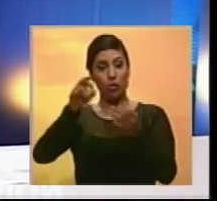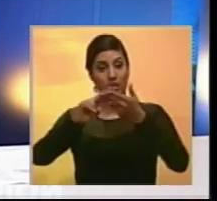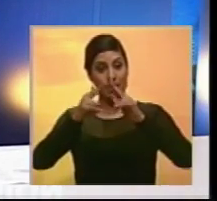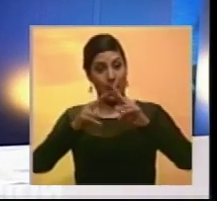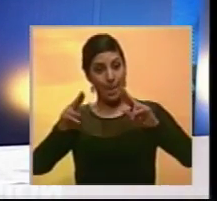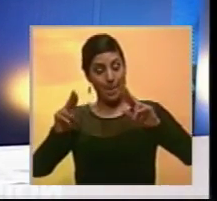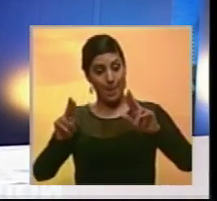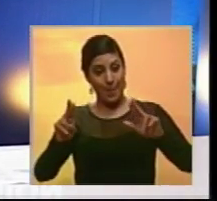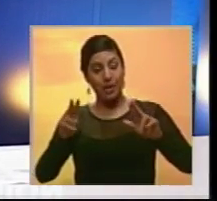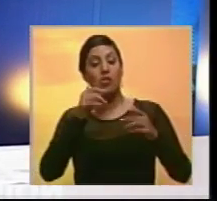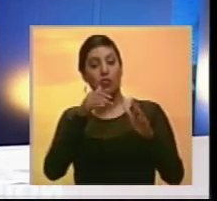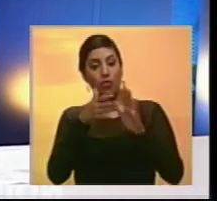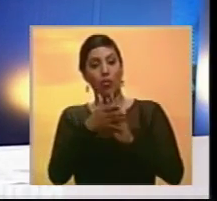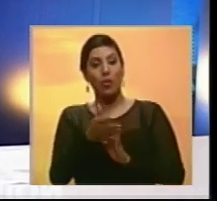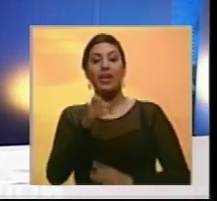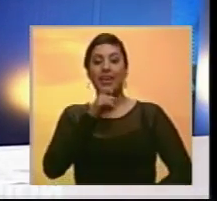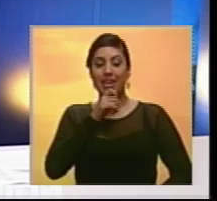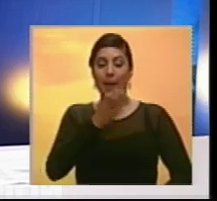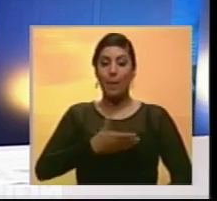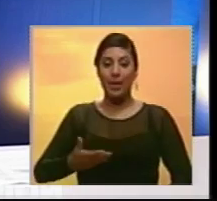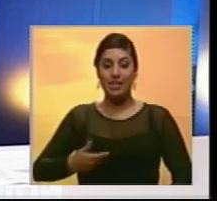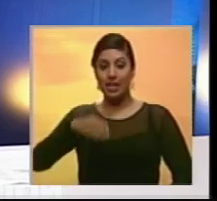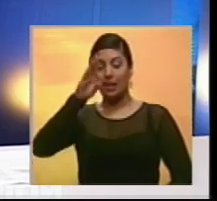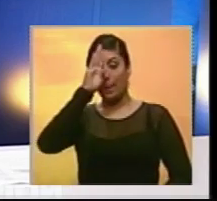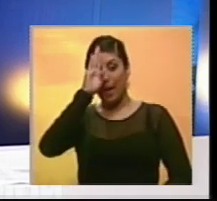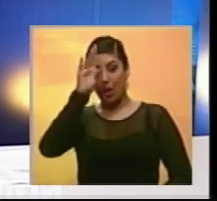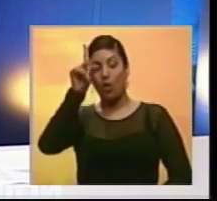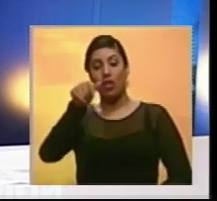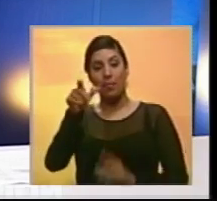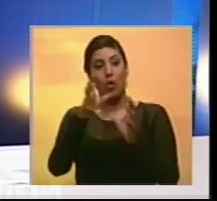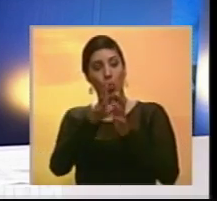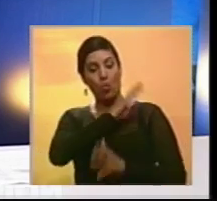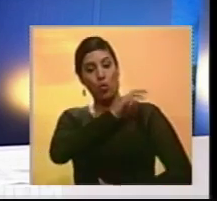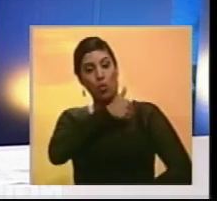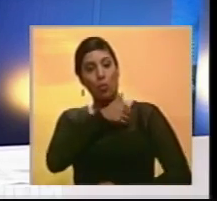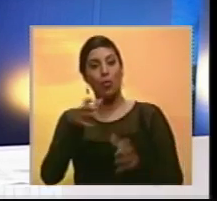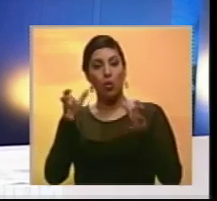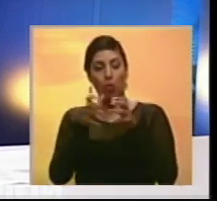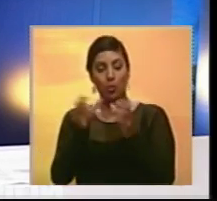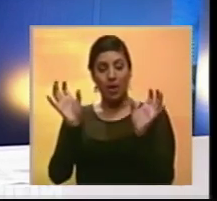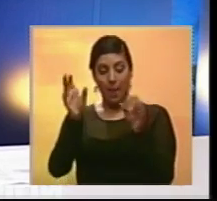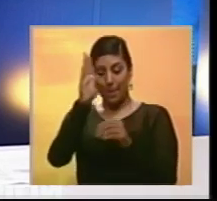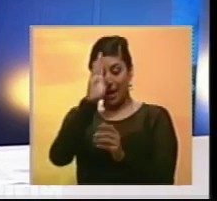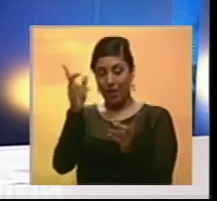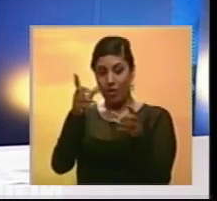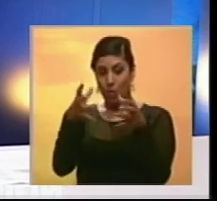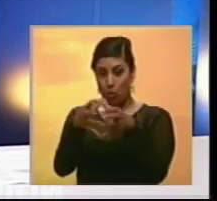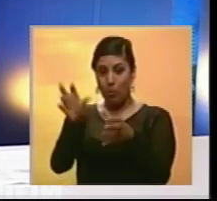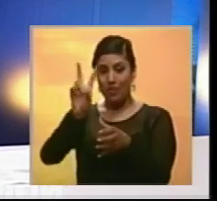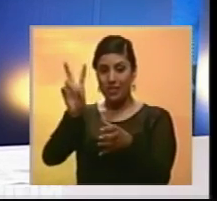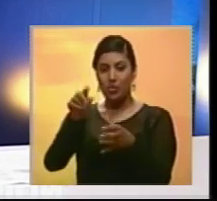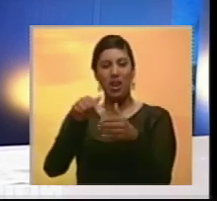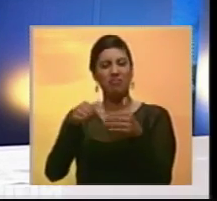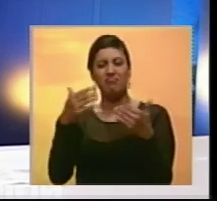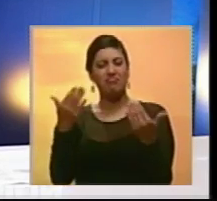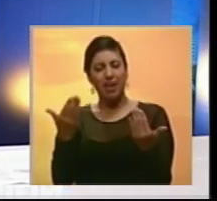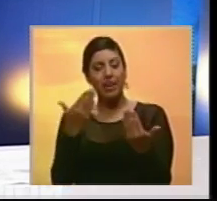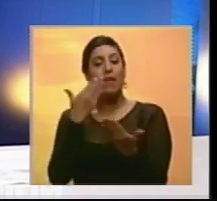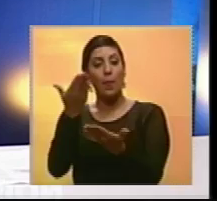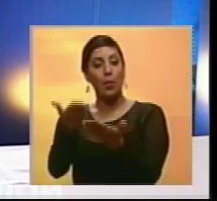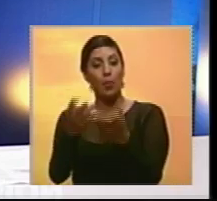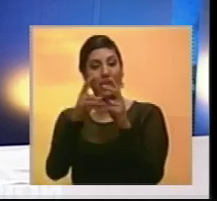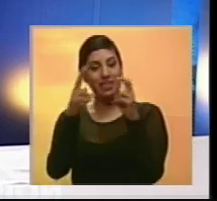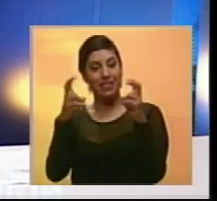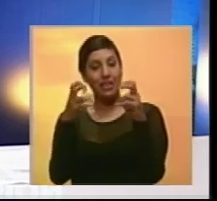y Paz, Néstor Reverol, se reunió con presidentes de bancos y con la directiva de la Superintendencia del Sector Bancario de Venezuela, SUDEBAN, para presentar